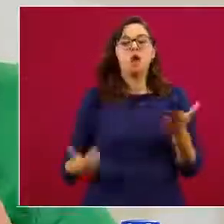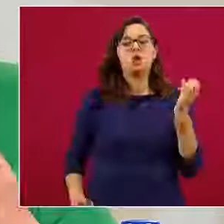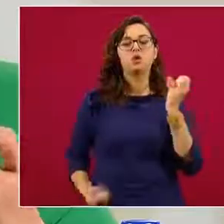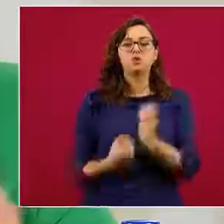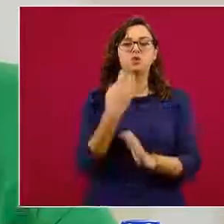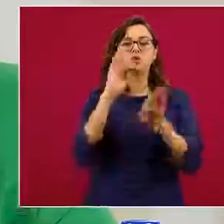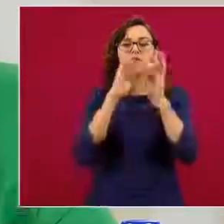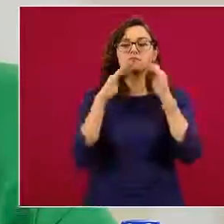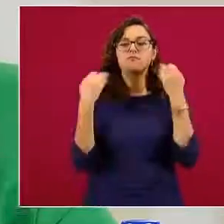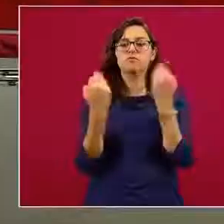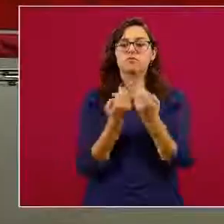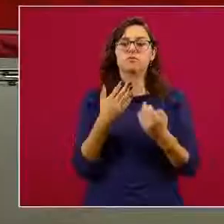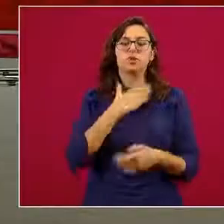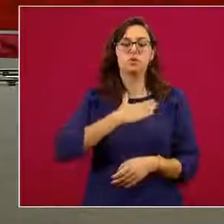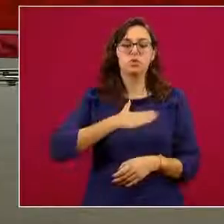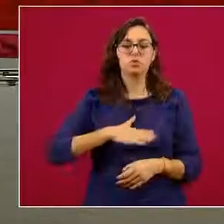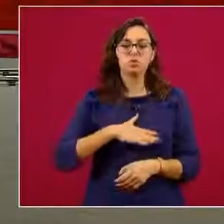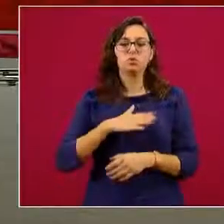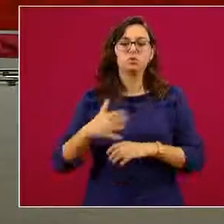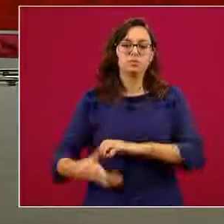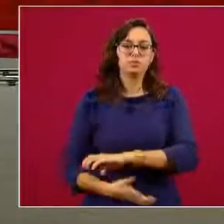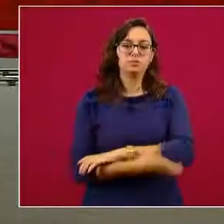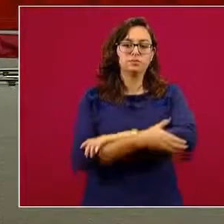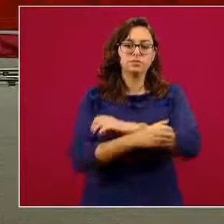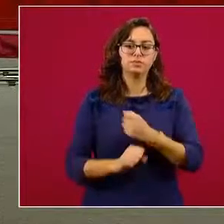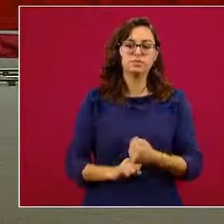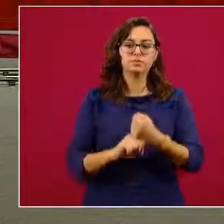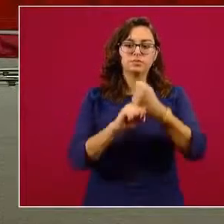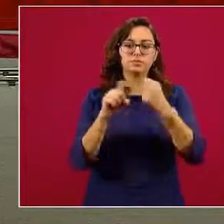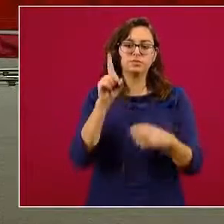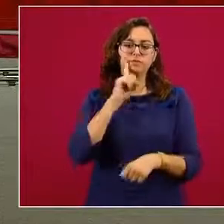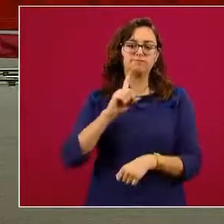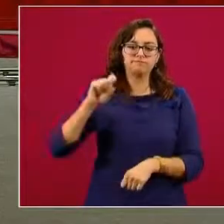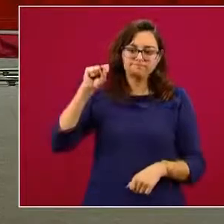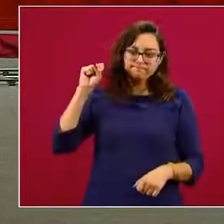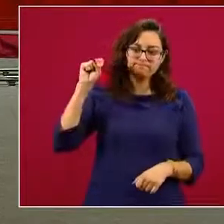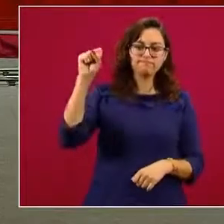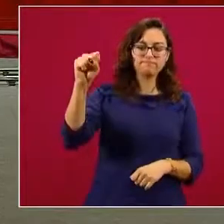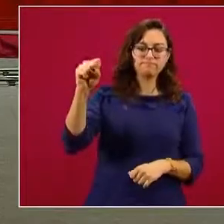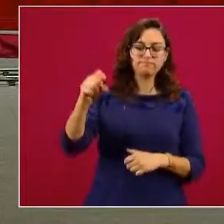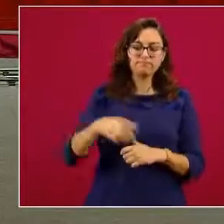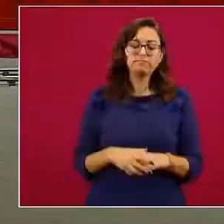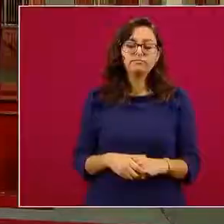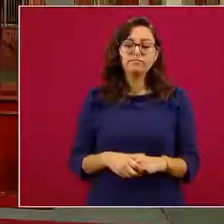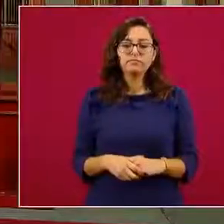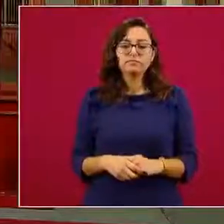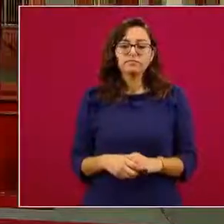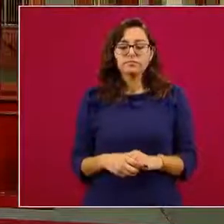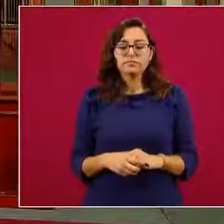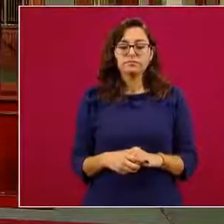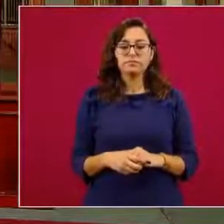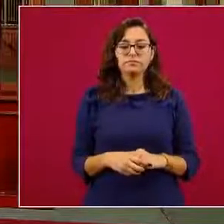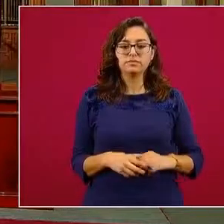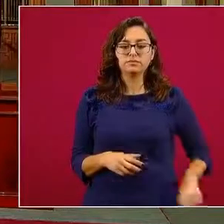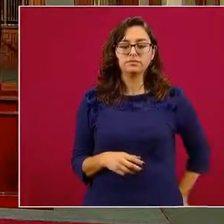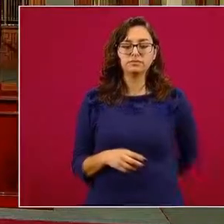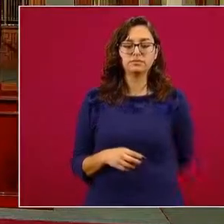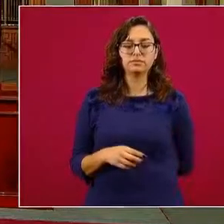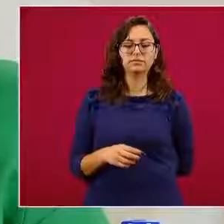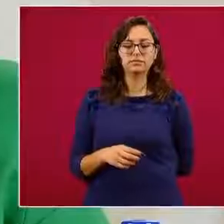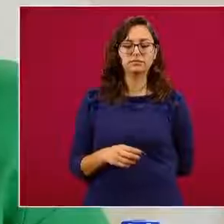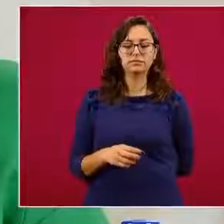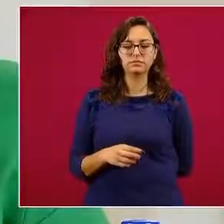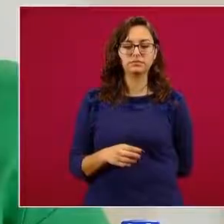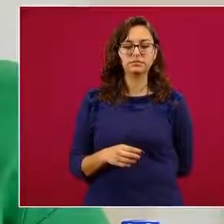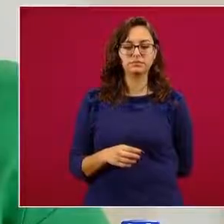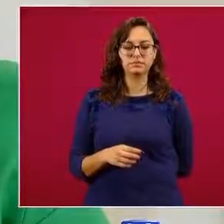justa, más solidaria, más local, más feminista. Entonces, yo soy